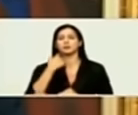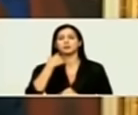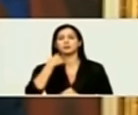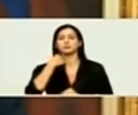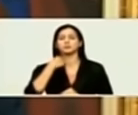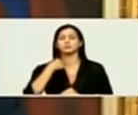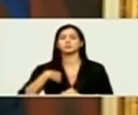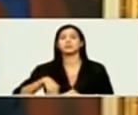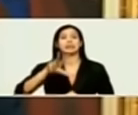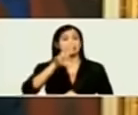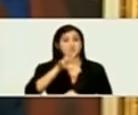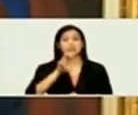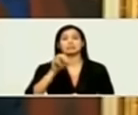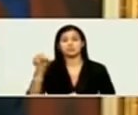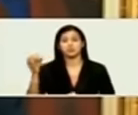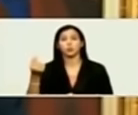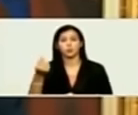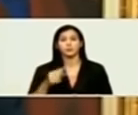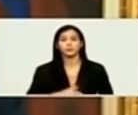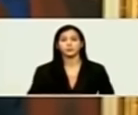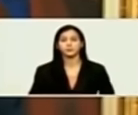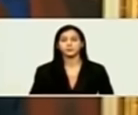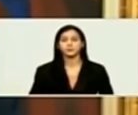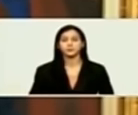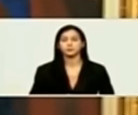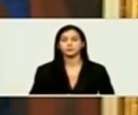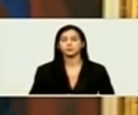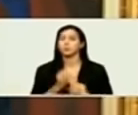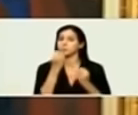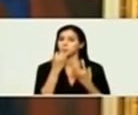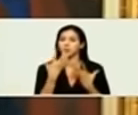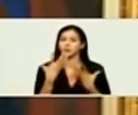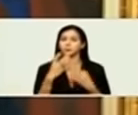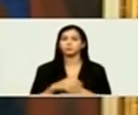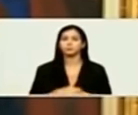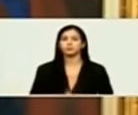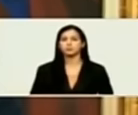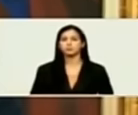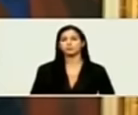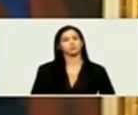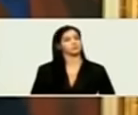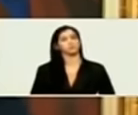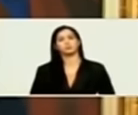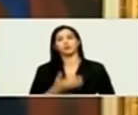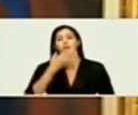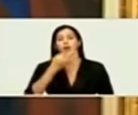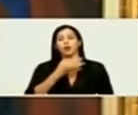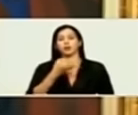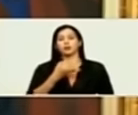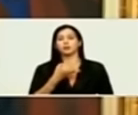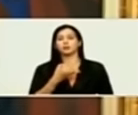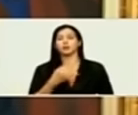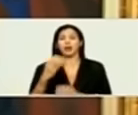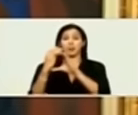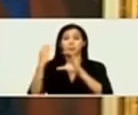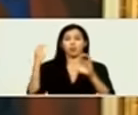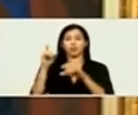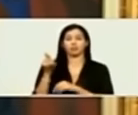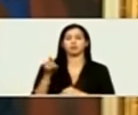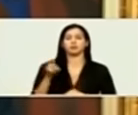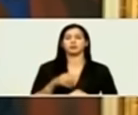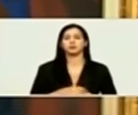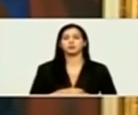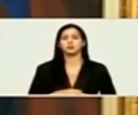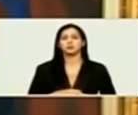primero esos diputados están investidos de una cosa que se llama la inmunidad parlamentaria que no pueden ser objeto de